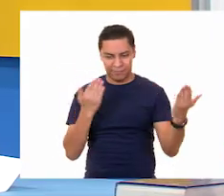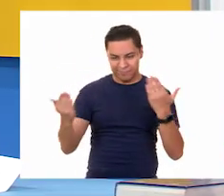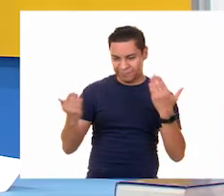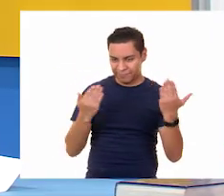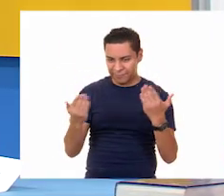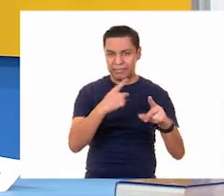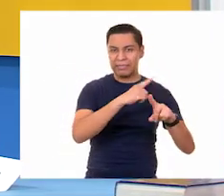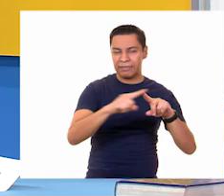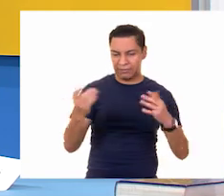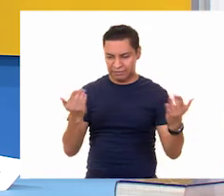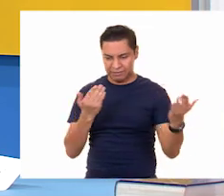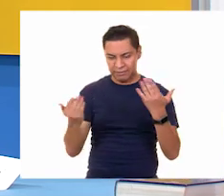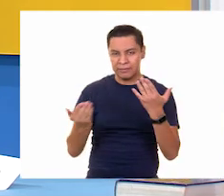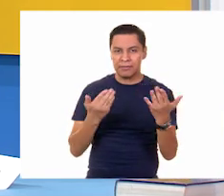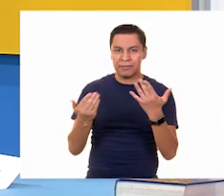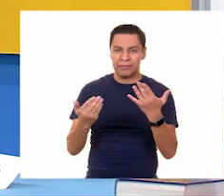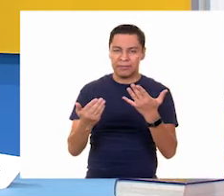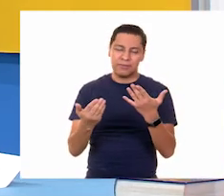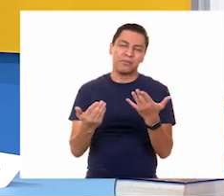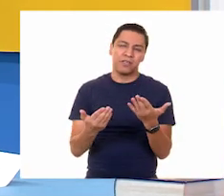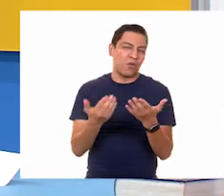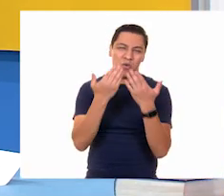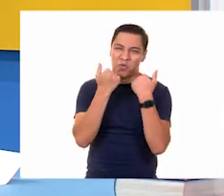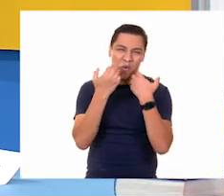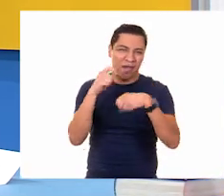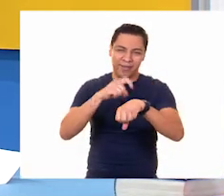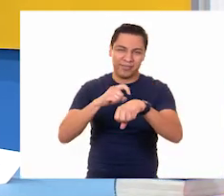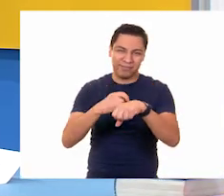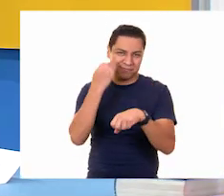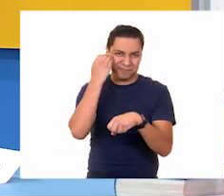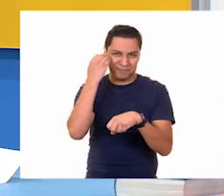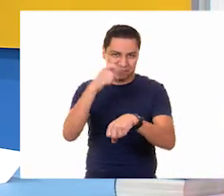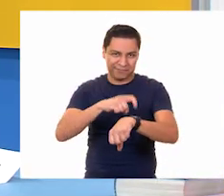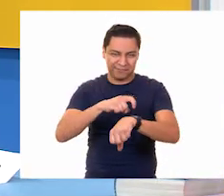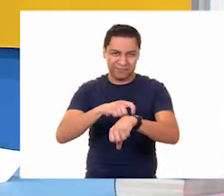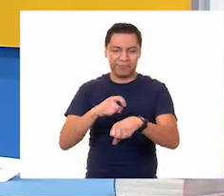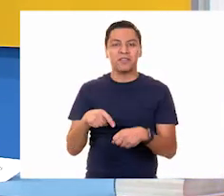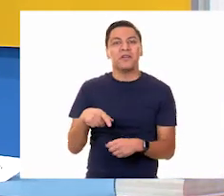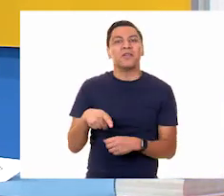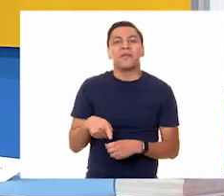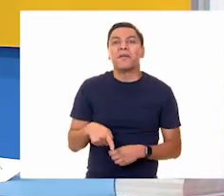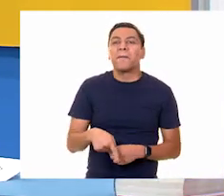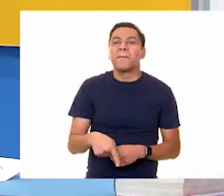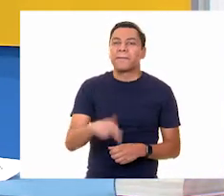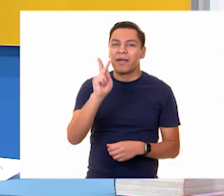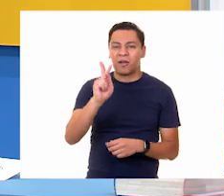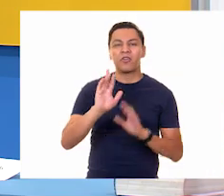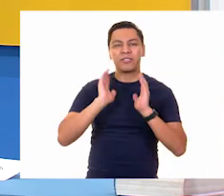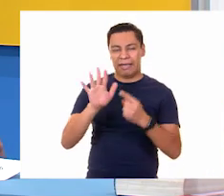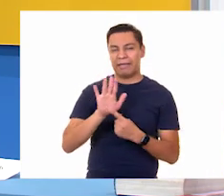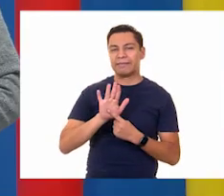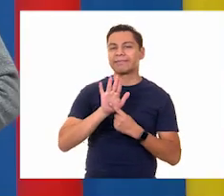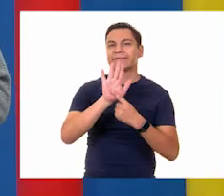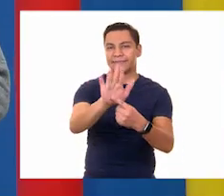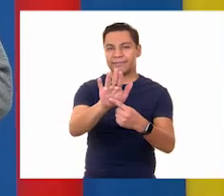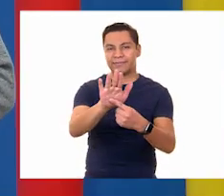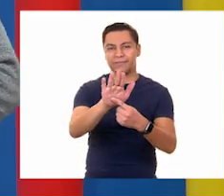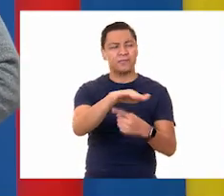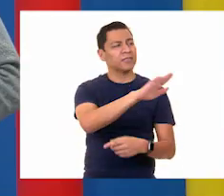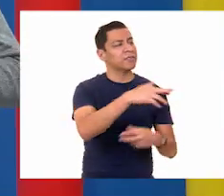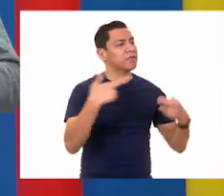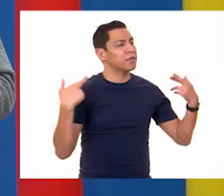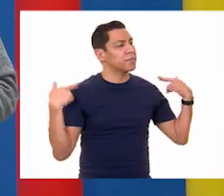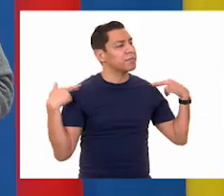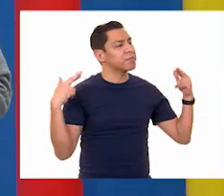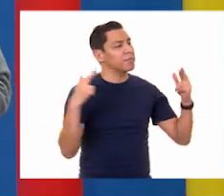y diferencias y poniendo a prueba lo que aprendimos sobre las formas de presentar la información y las indicaciones. Maestro, podemos